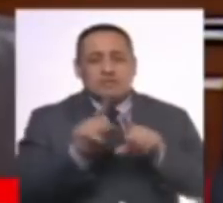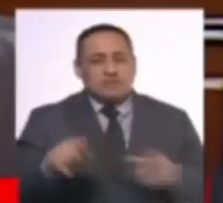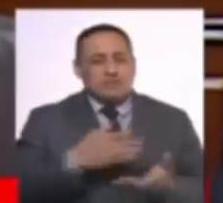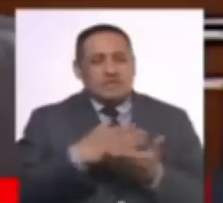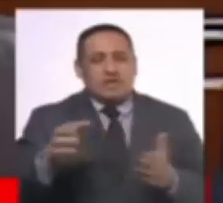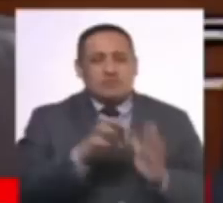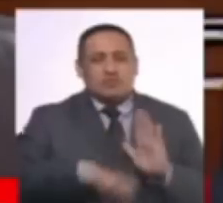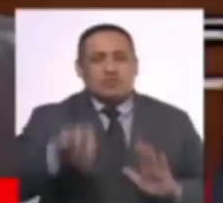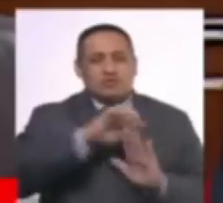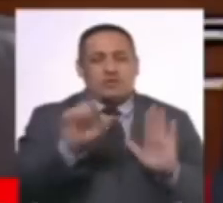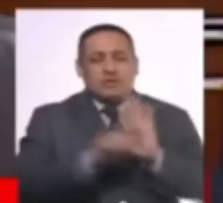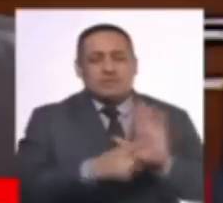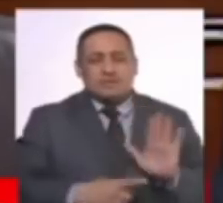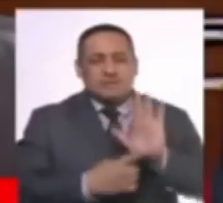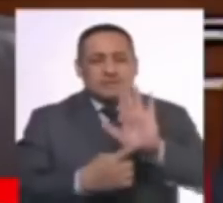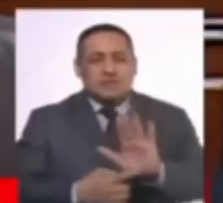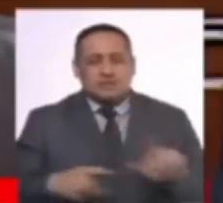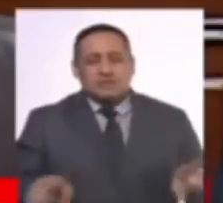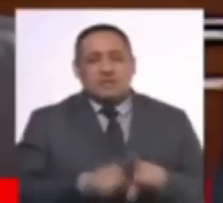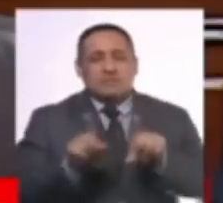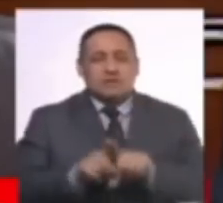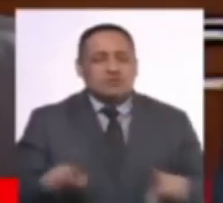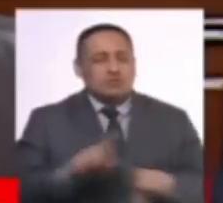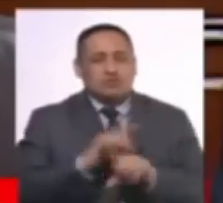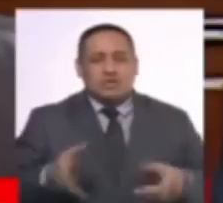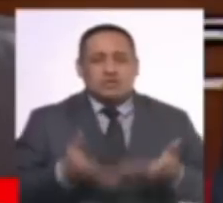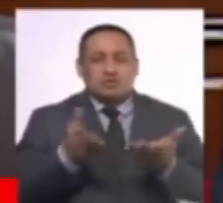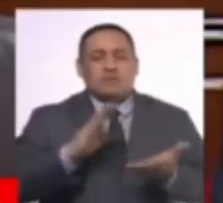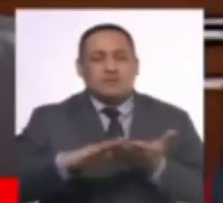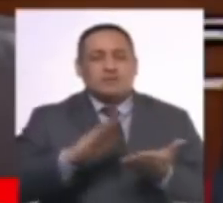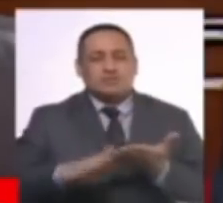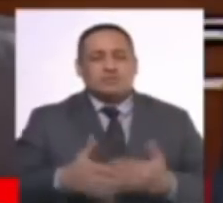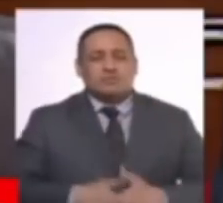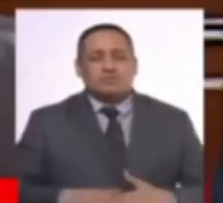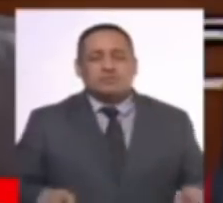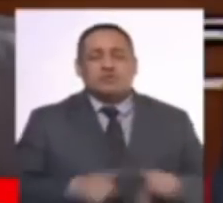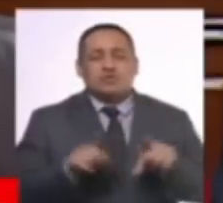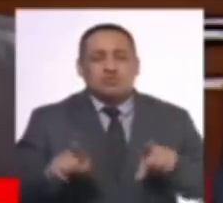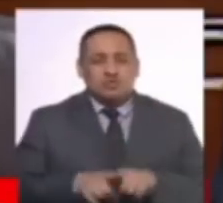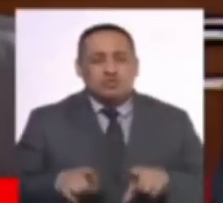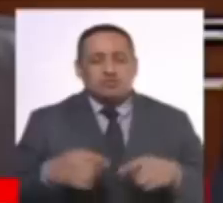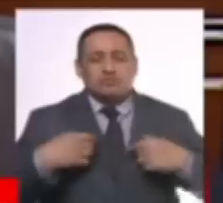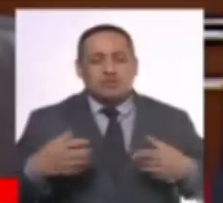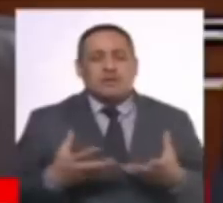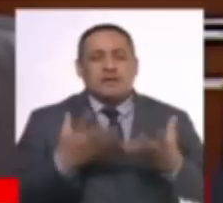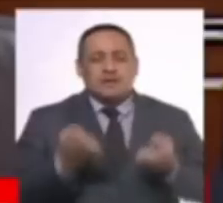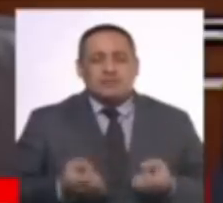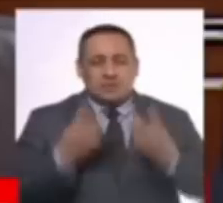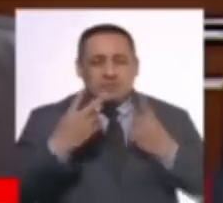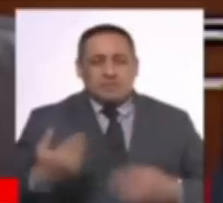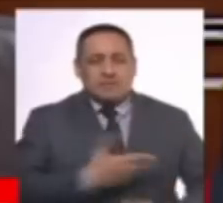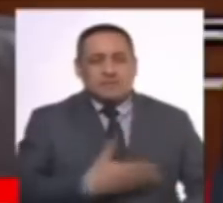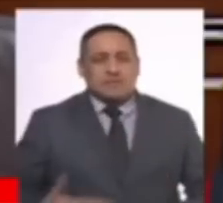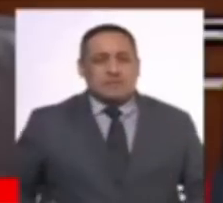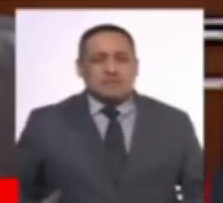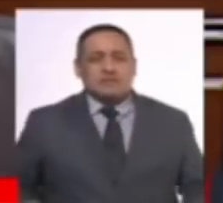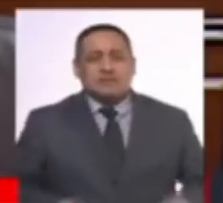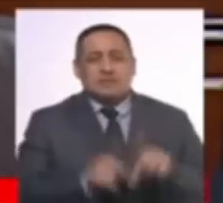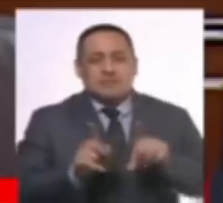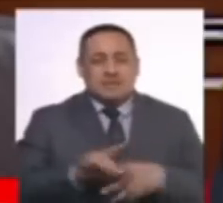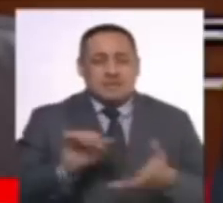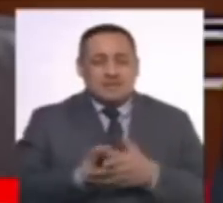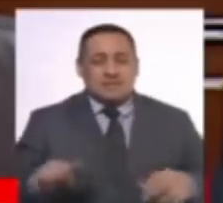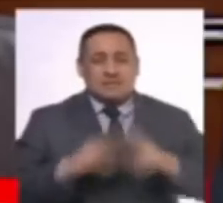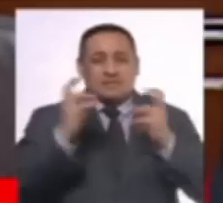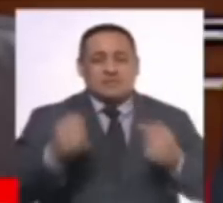retirado el proyecto de ley presentado y simplemente no se le dio el permiso. Nosotros queremos, señor presidente, que en este